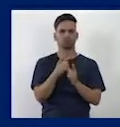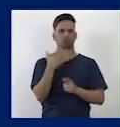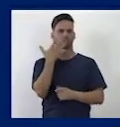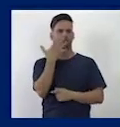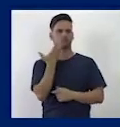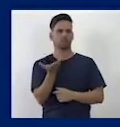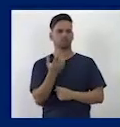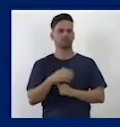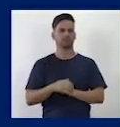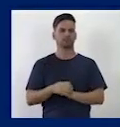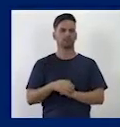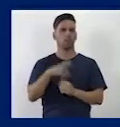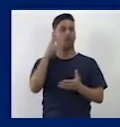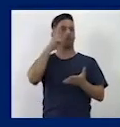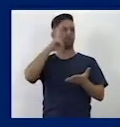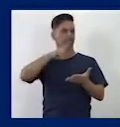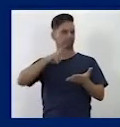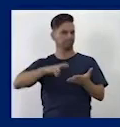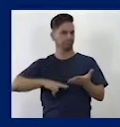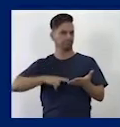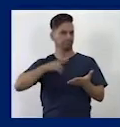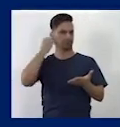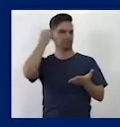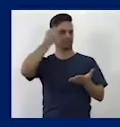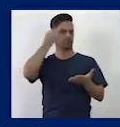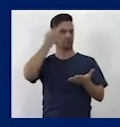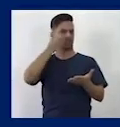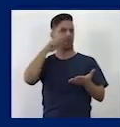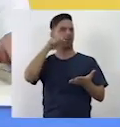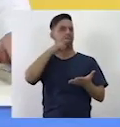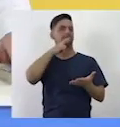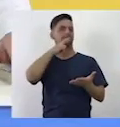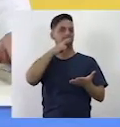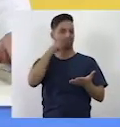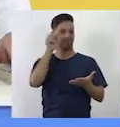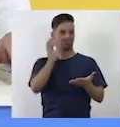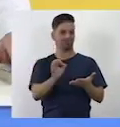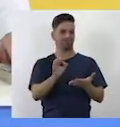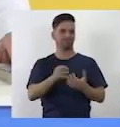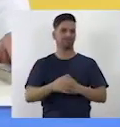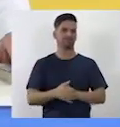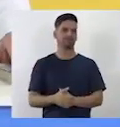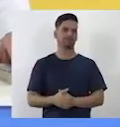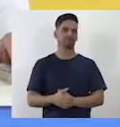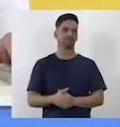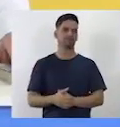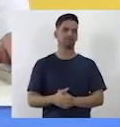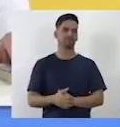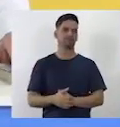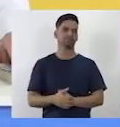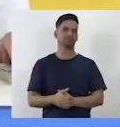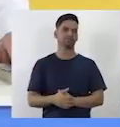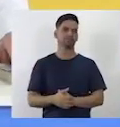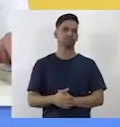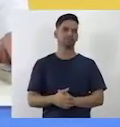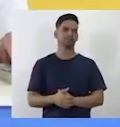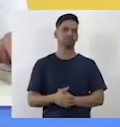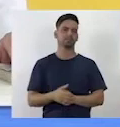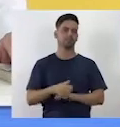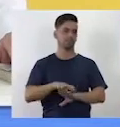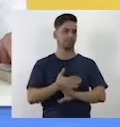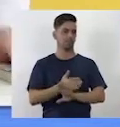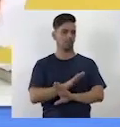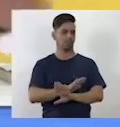él es el enunciado no nos interpreta nuestra información no puede dar respuesta está claro hacer como